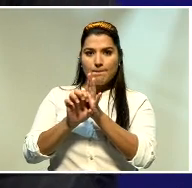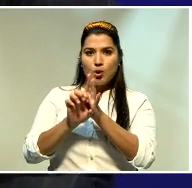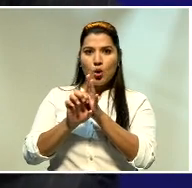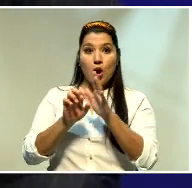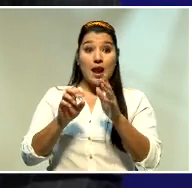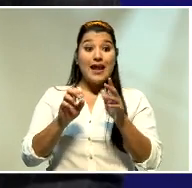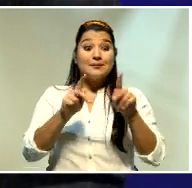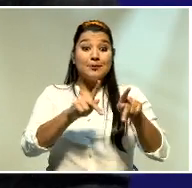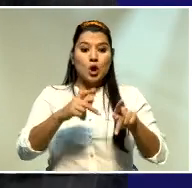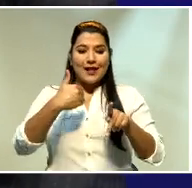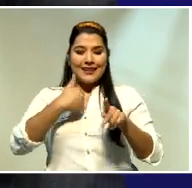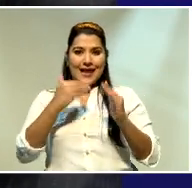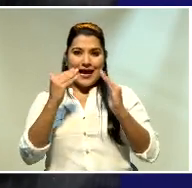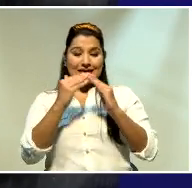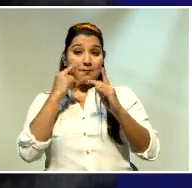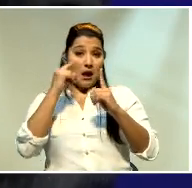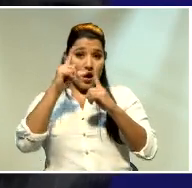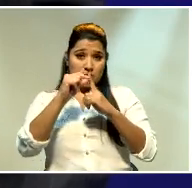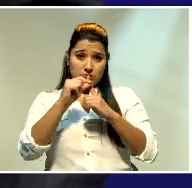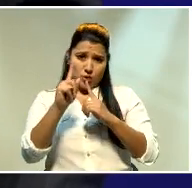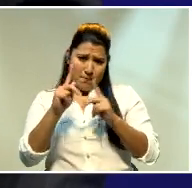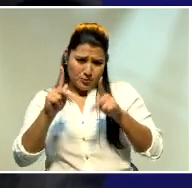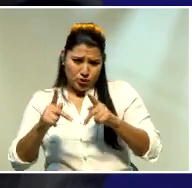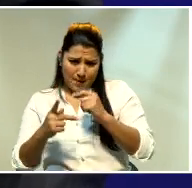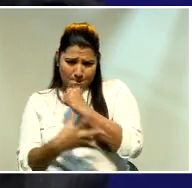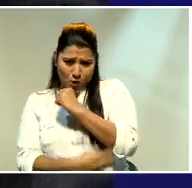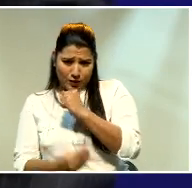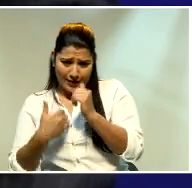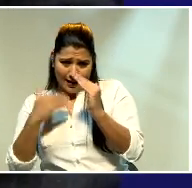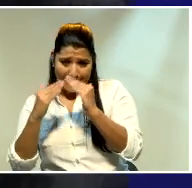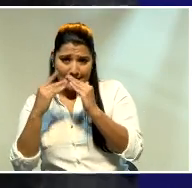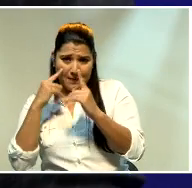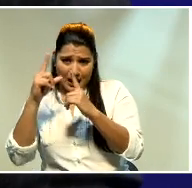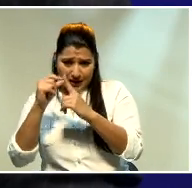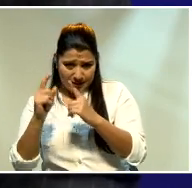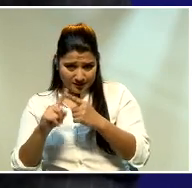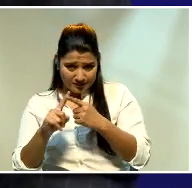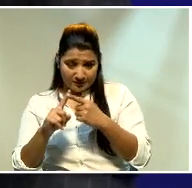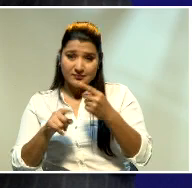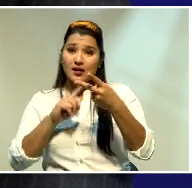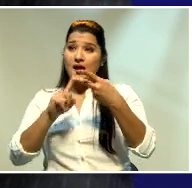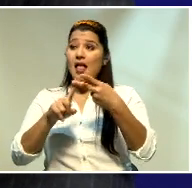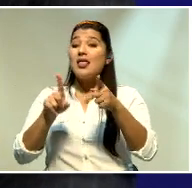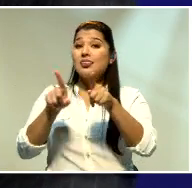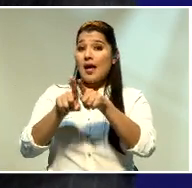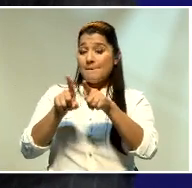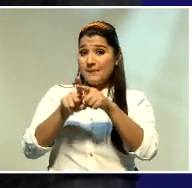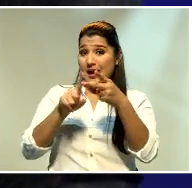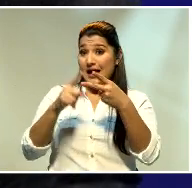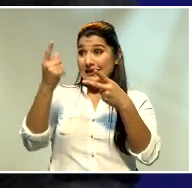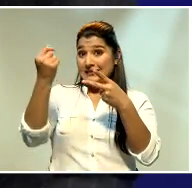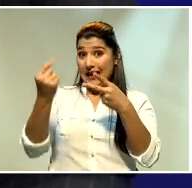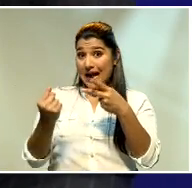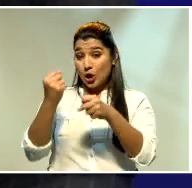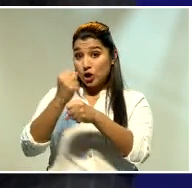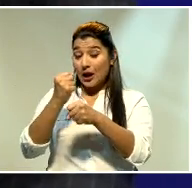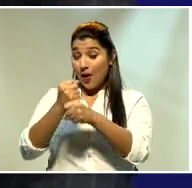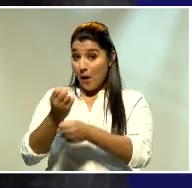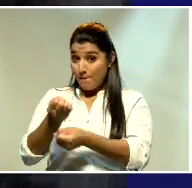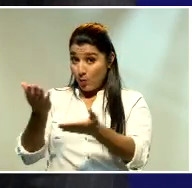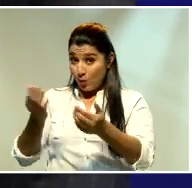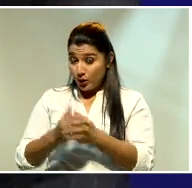es la gente de mayores ingresos. Toca, por ejemplo, tocó a las escalas salariales de la parte de los funcionarios